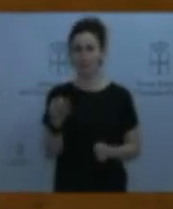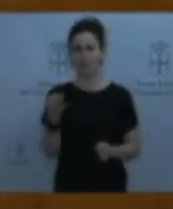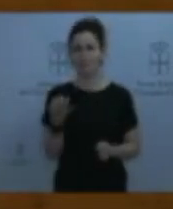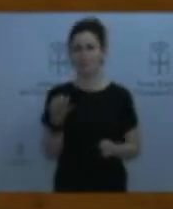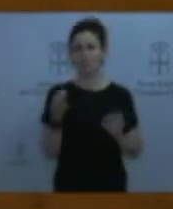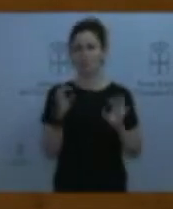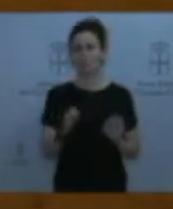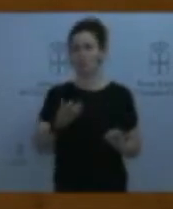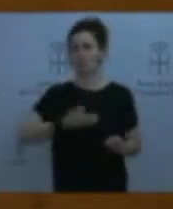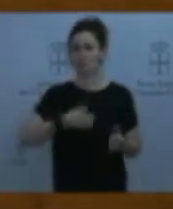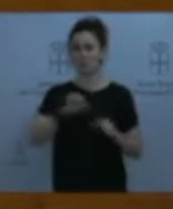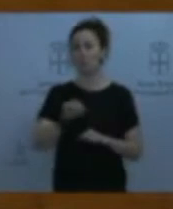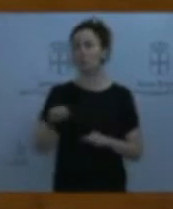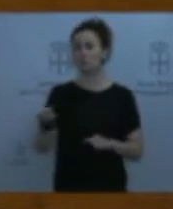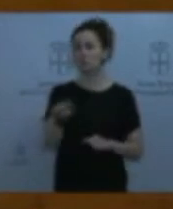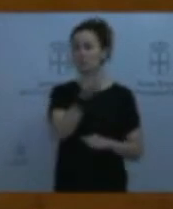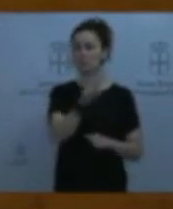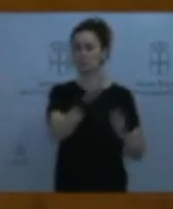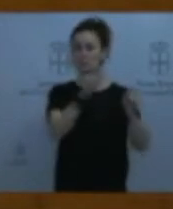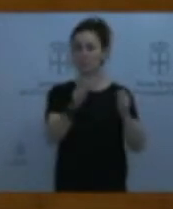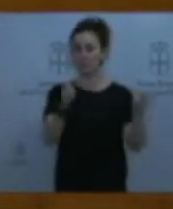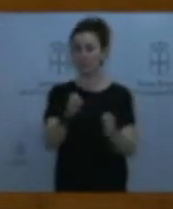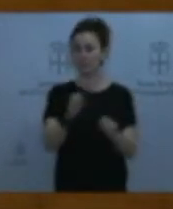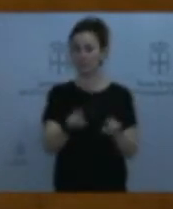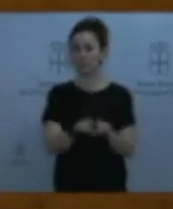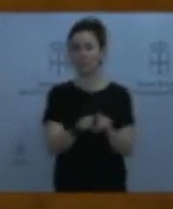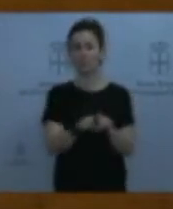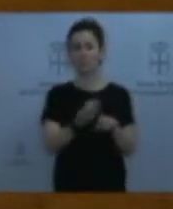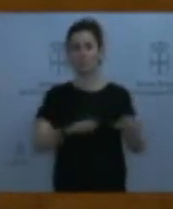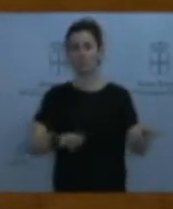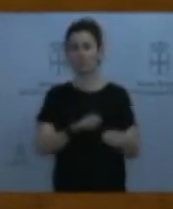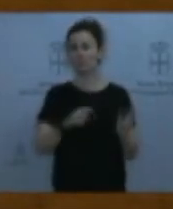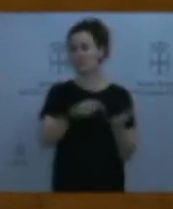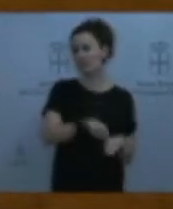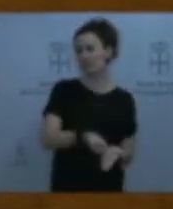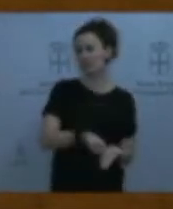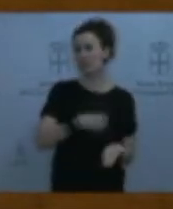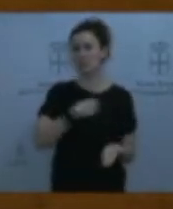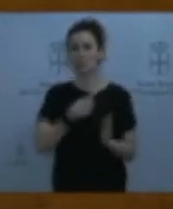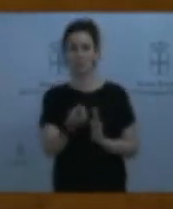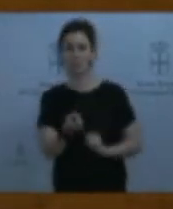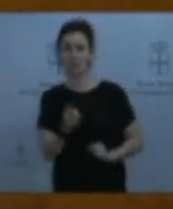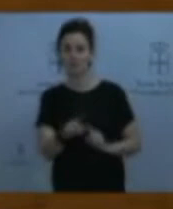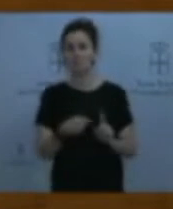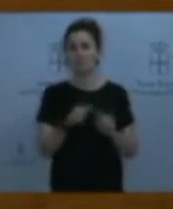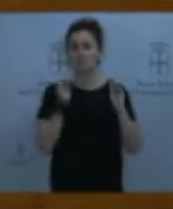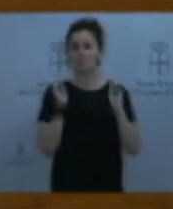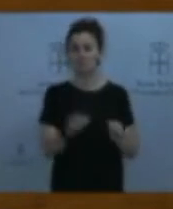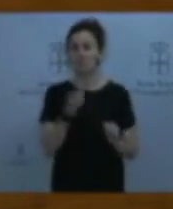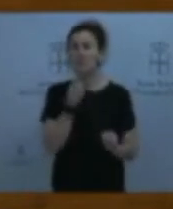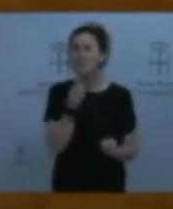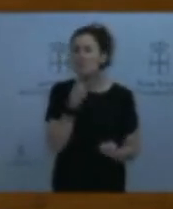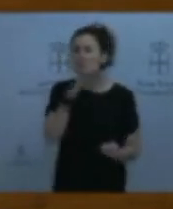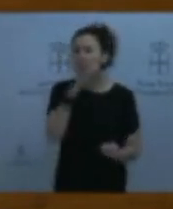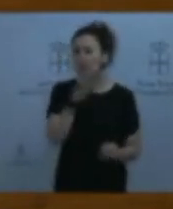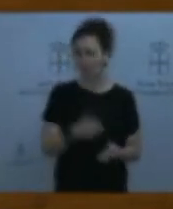el Ayuntamiento de Gijón dice, no se puede alegar una falta de mayoría exigida y además no se ha motivado por qué se ha denegado eso. Se